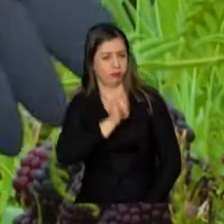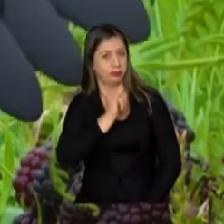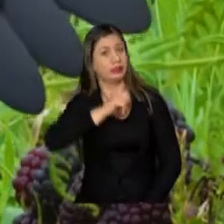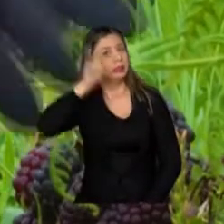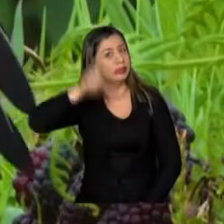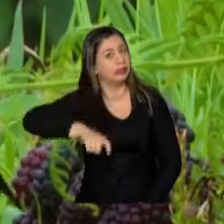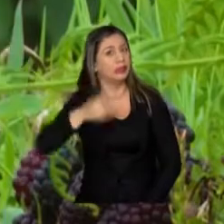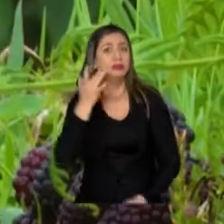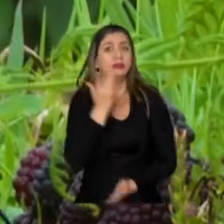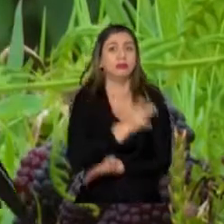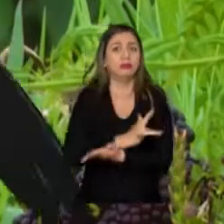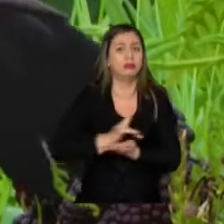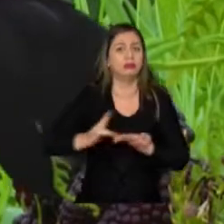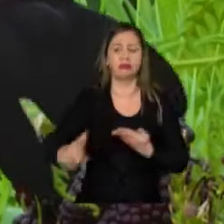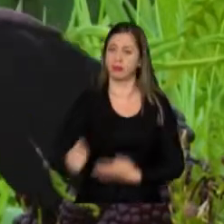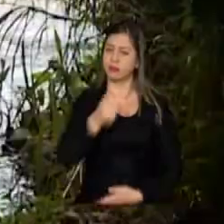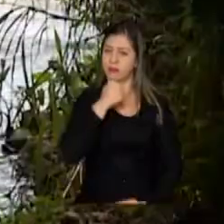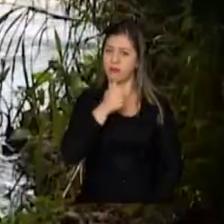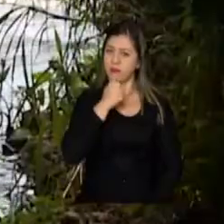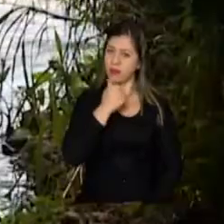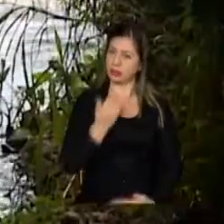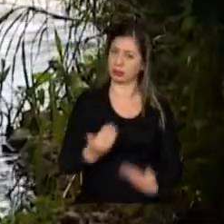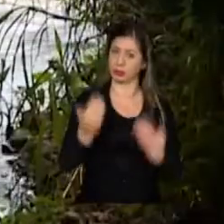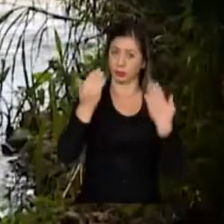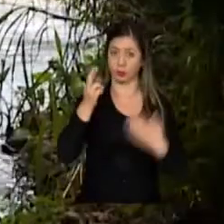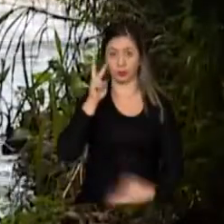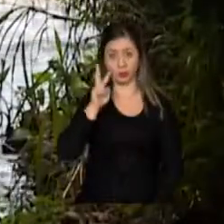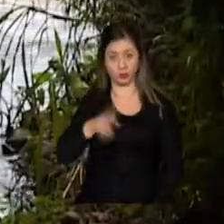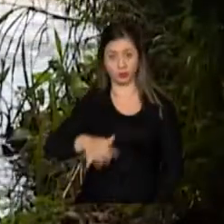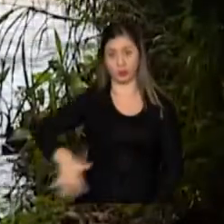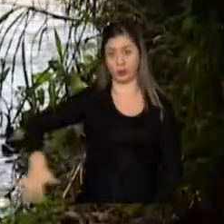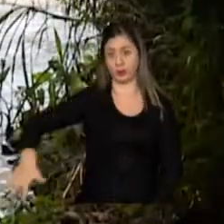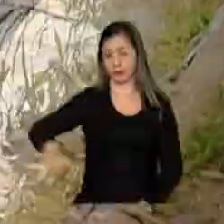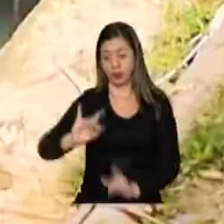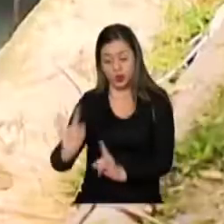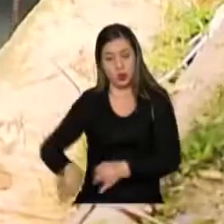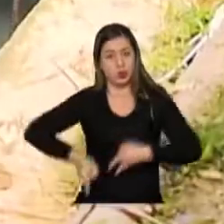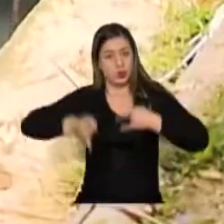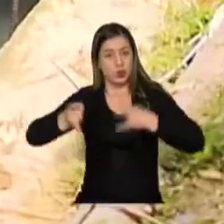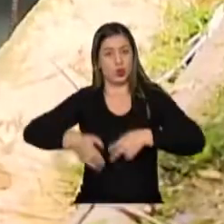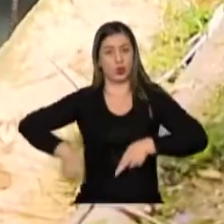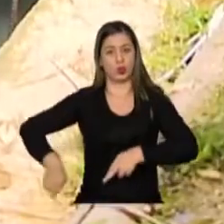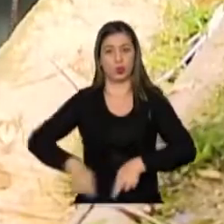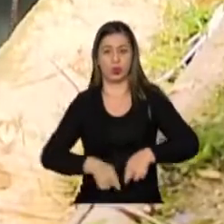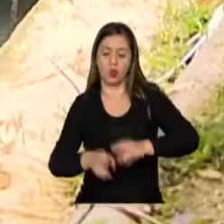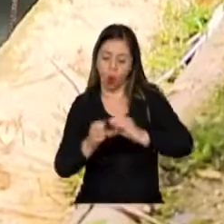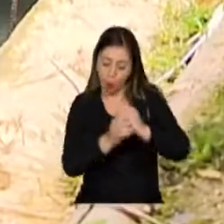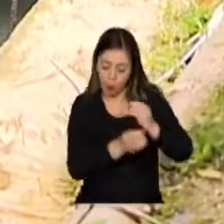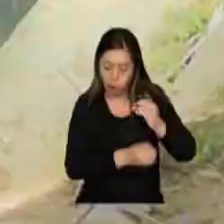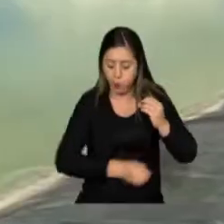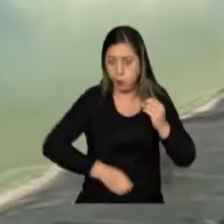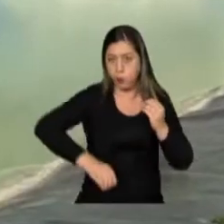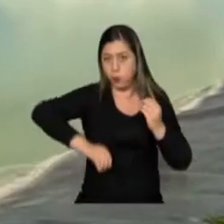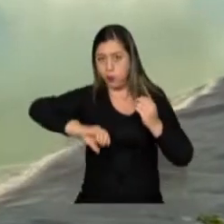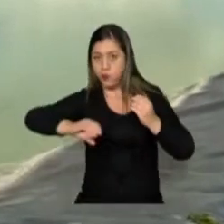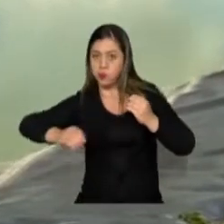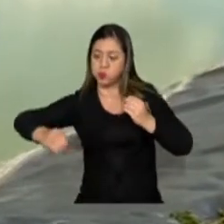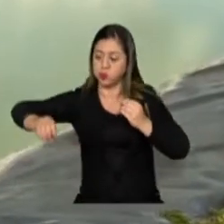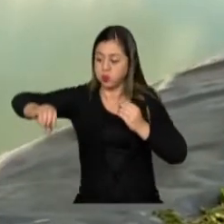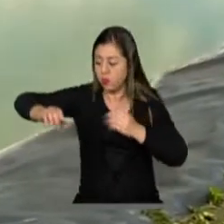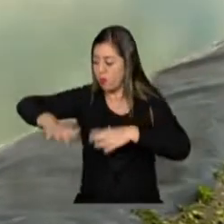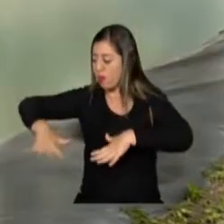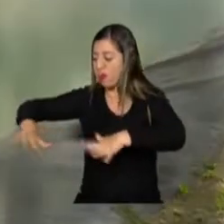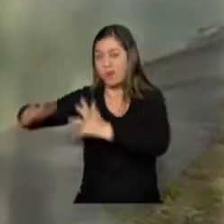agua limpia. Esta agua, como ya vimos, es tomada de los ríos por tuberías y llevada a acueductos